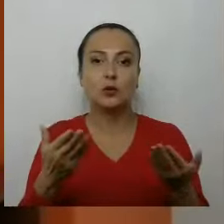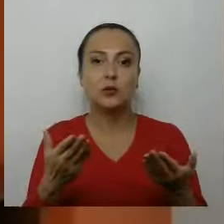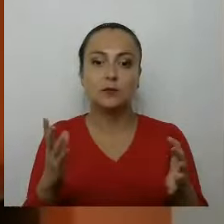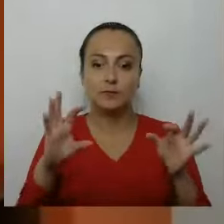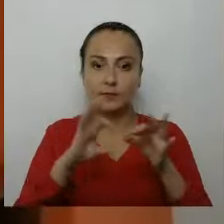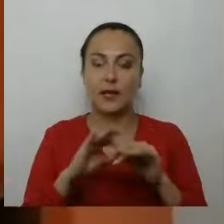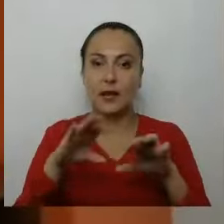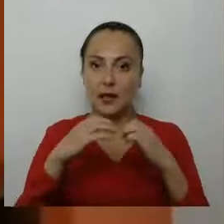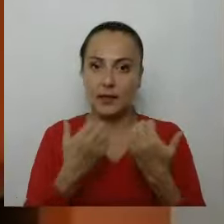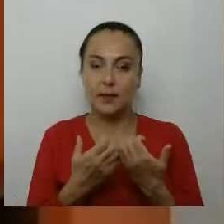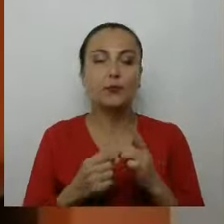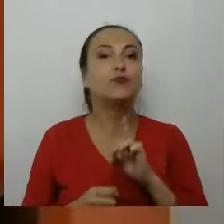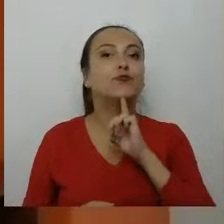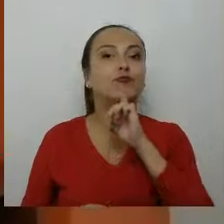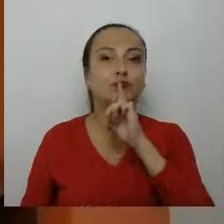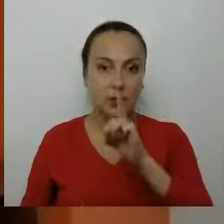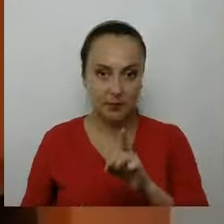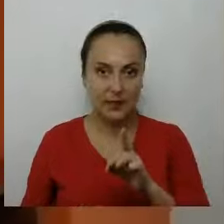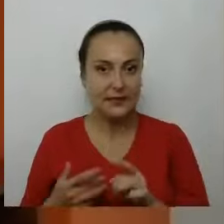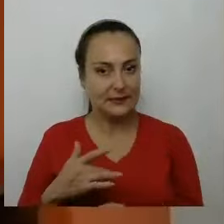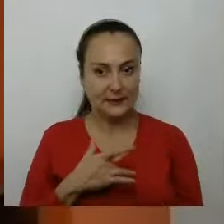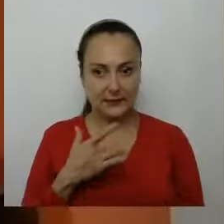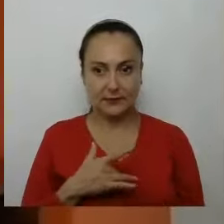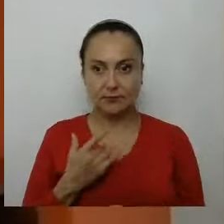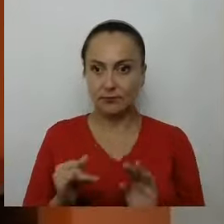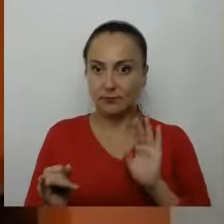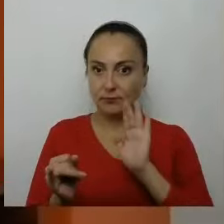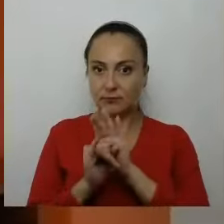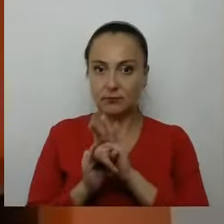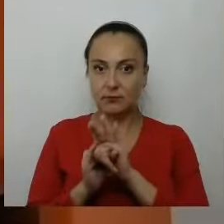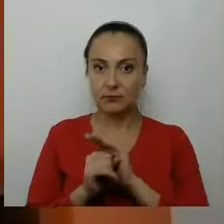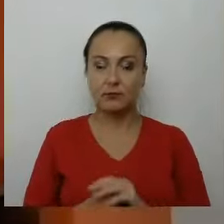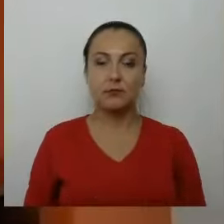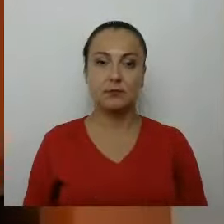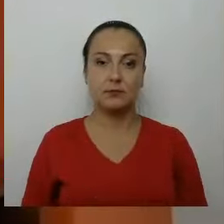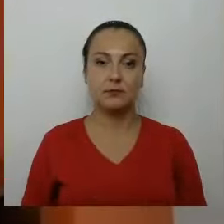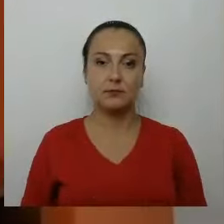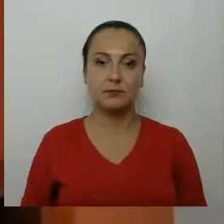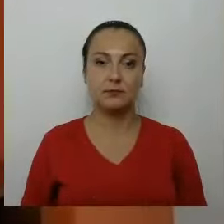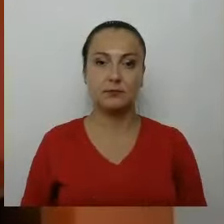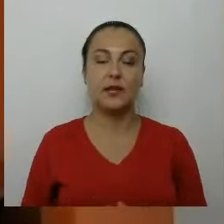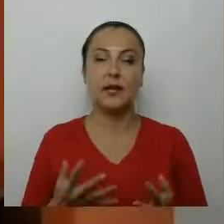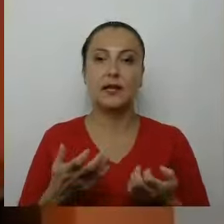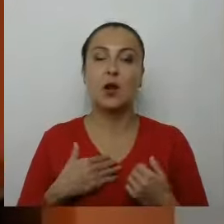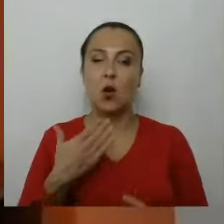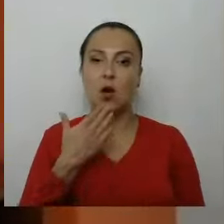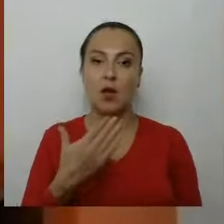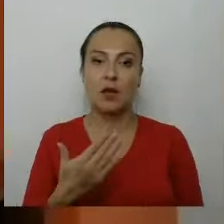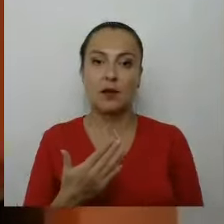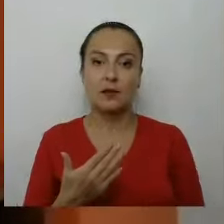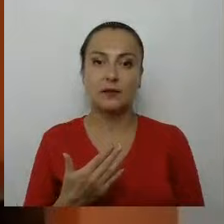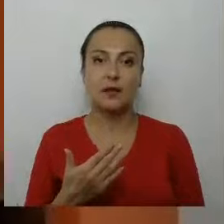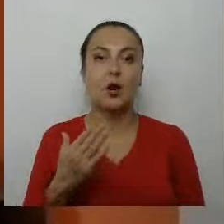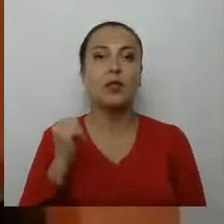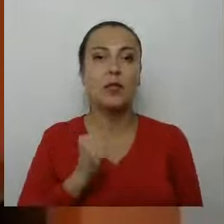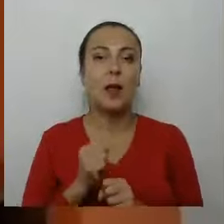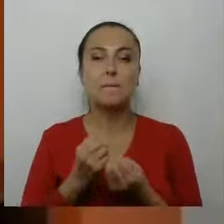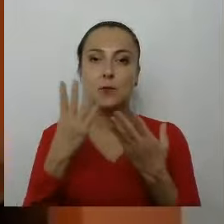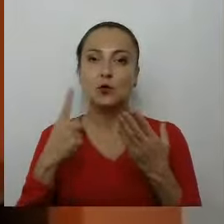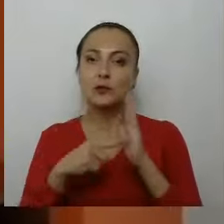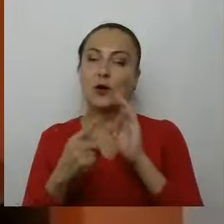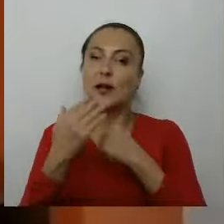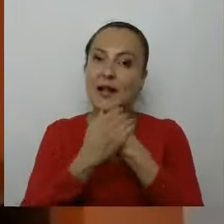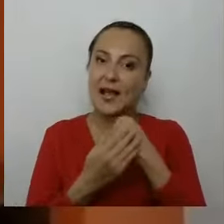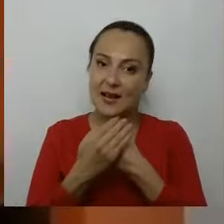equipo que realmente se siente identificado con los retos de la empresa. Quiero agradecerles por el trabajo y por tantas muestras de cariño y de